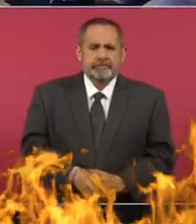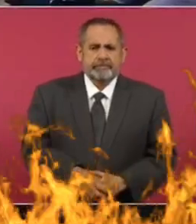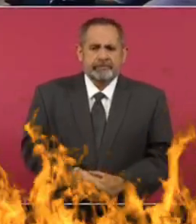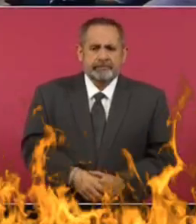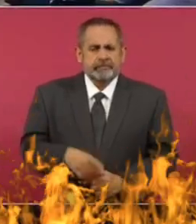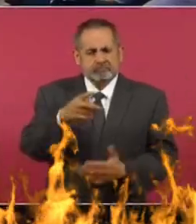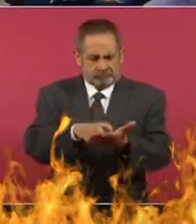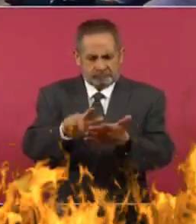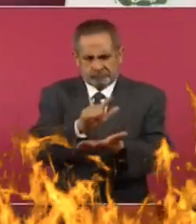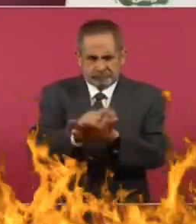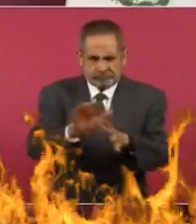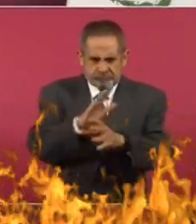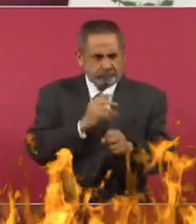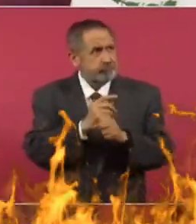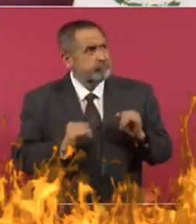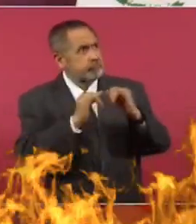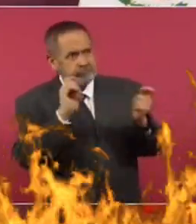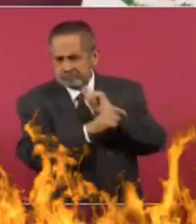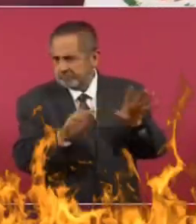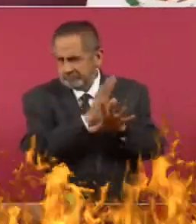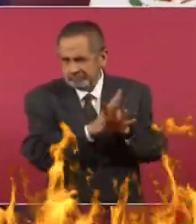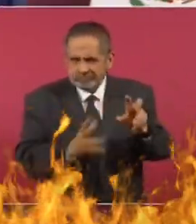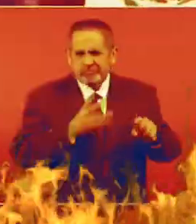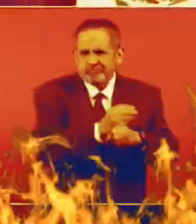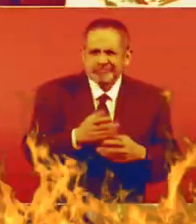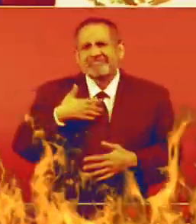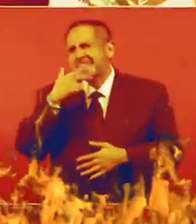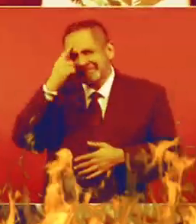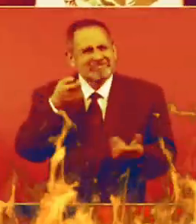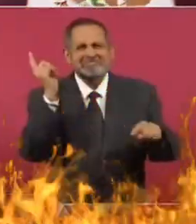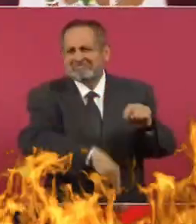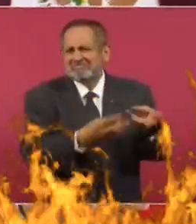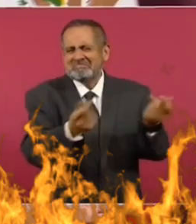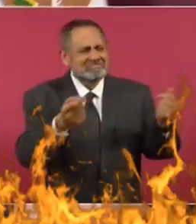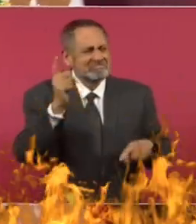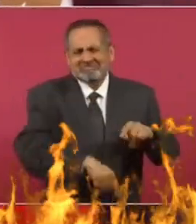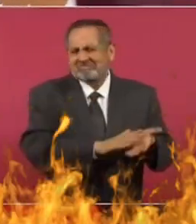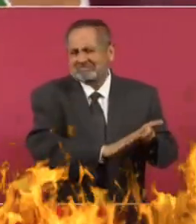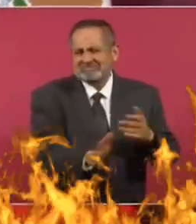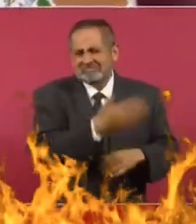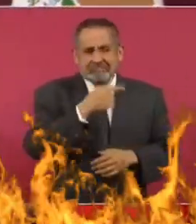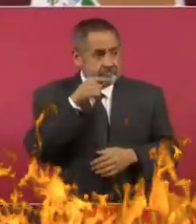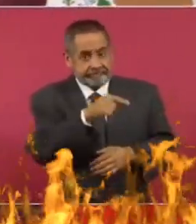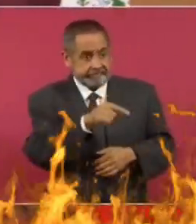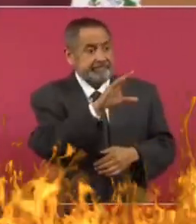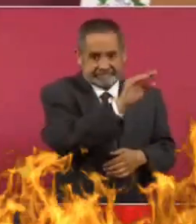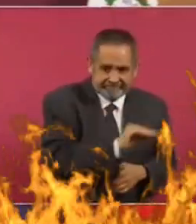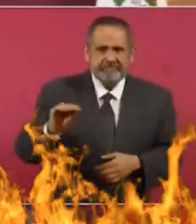Que reformen esa institución, mejor dicho, que la desaparezcan y que esa función